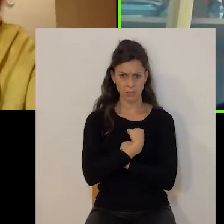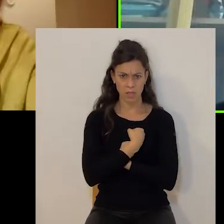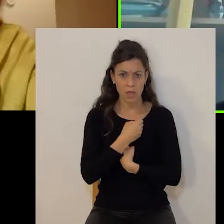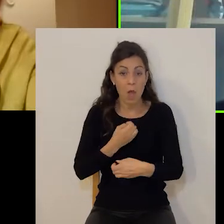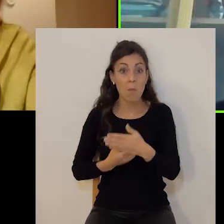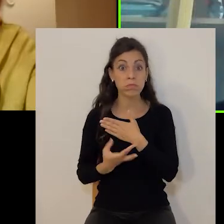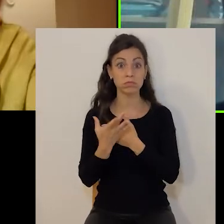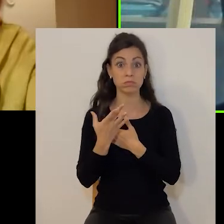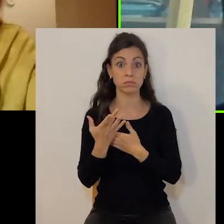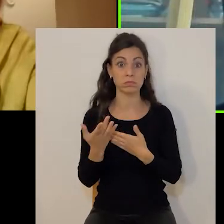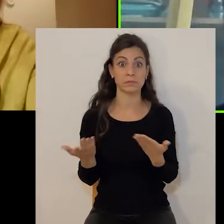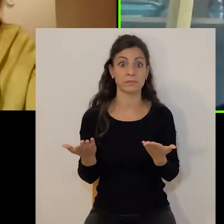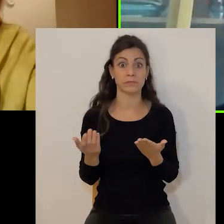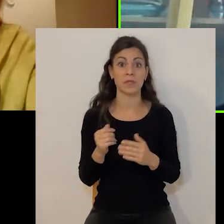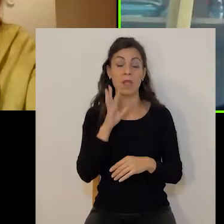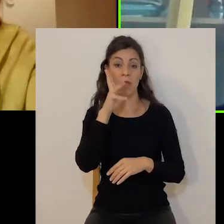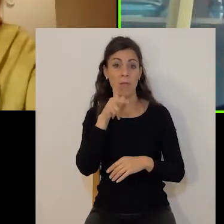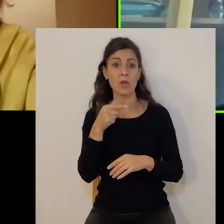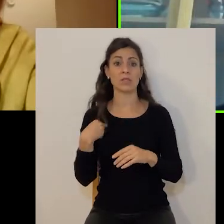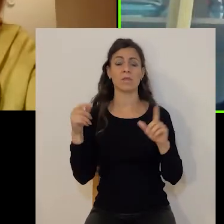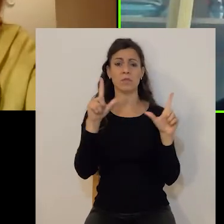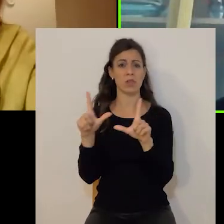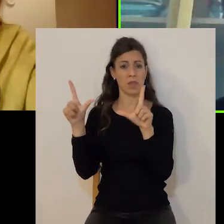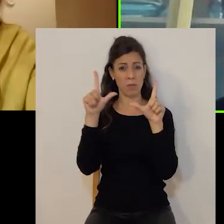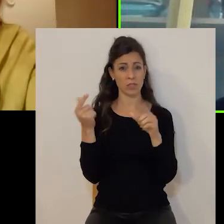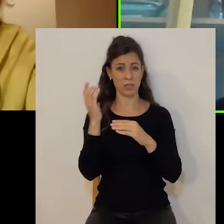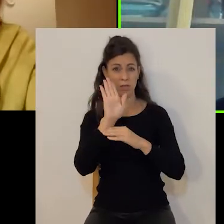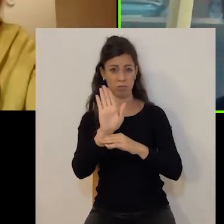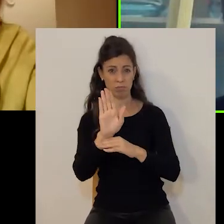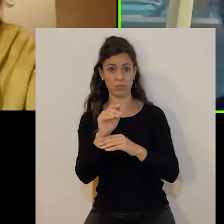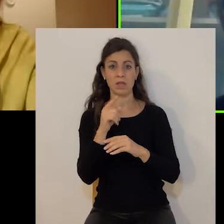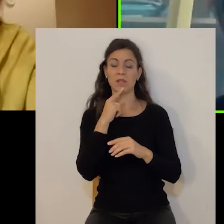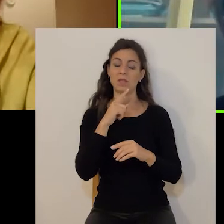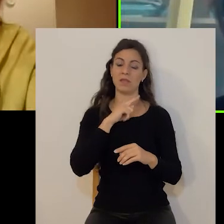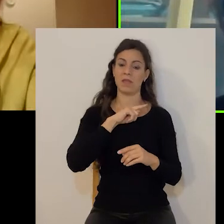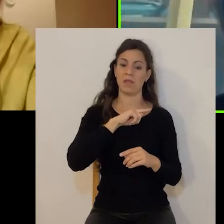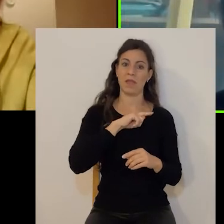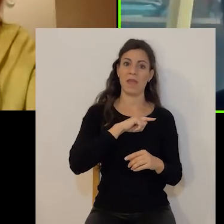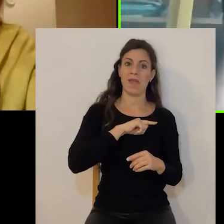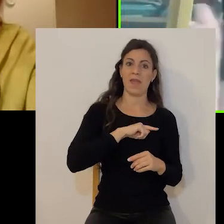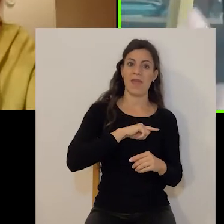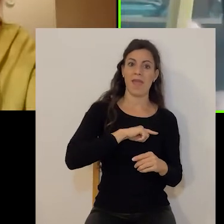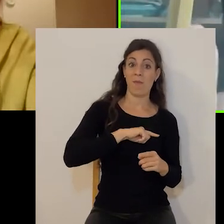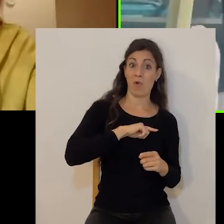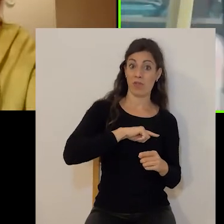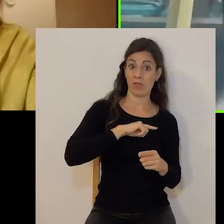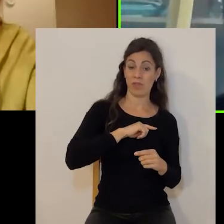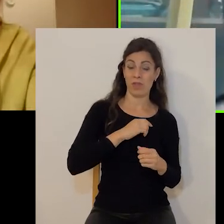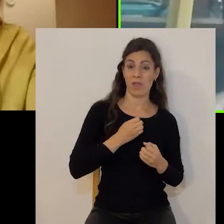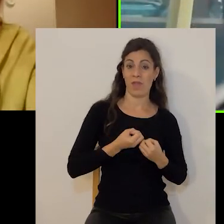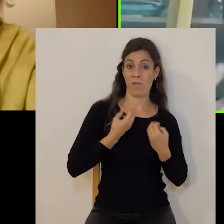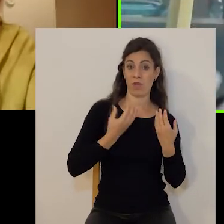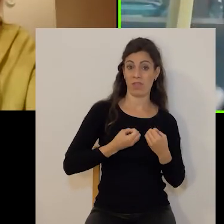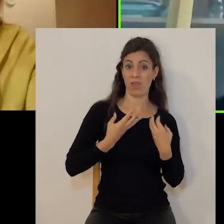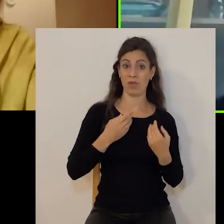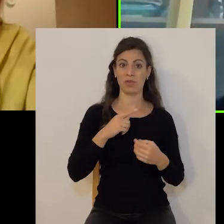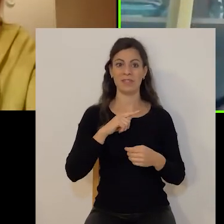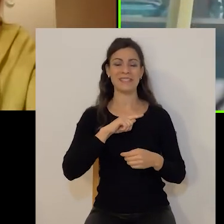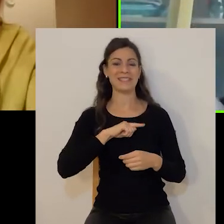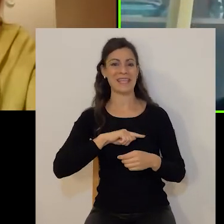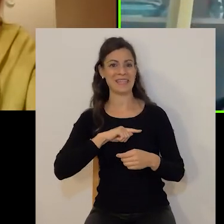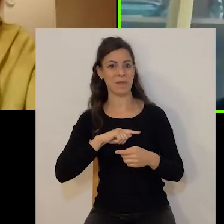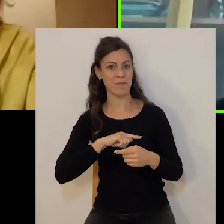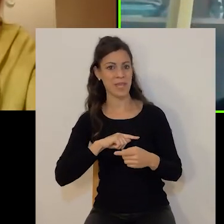ansiedad, por eso he presentado esa diapositiva en el que una cosa es la emoción, otra el sentimiento y otro el estado de ánimo. Un estado de ánimo es